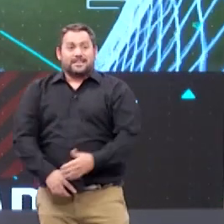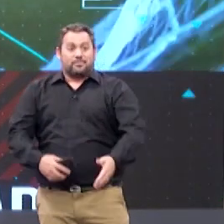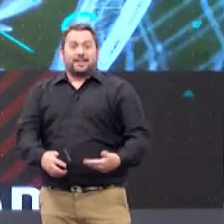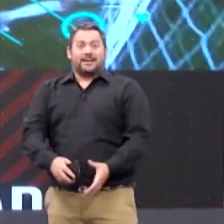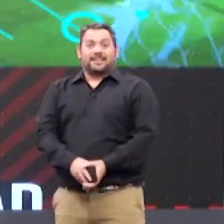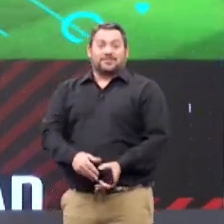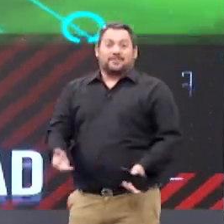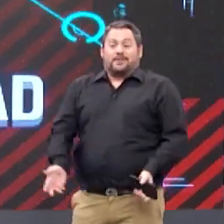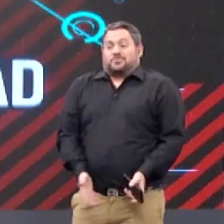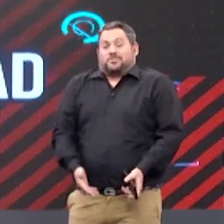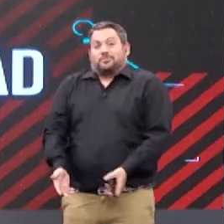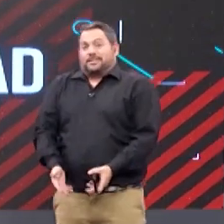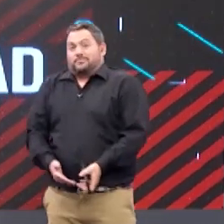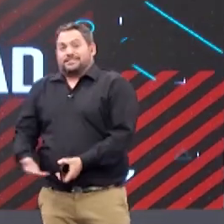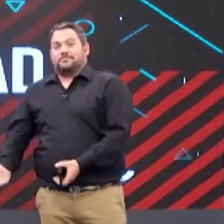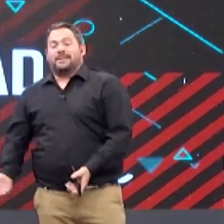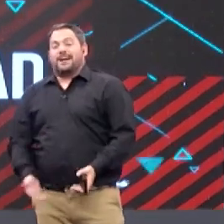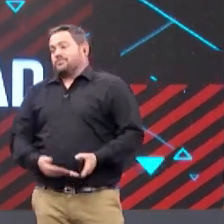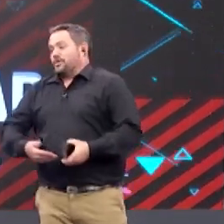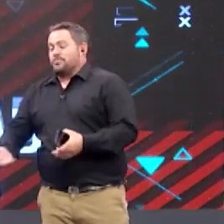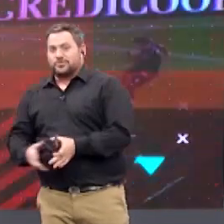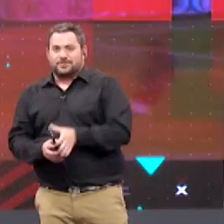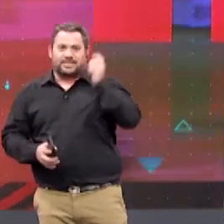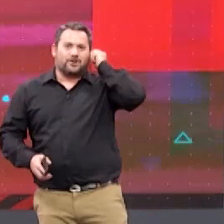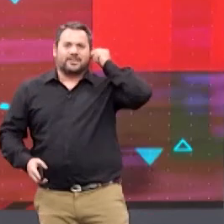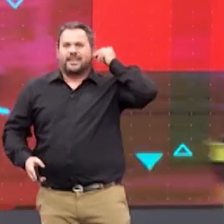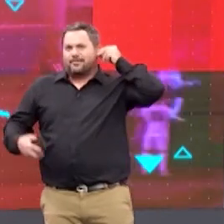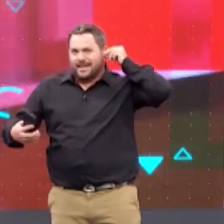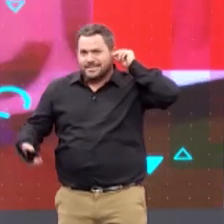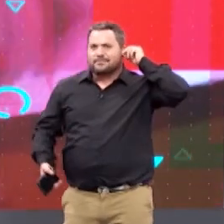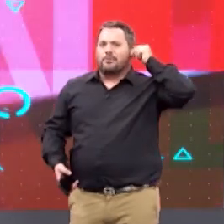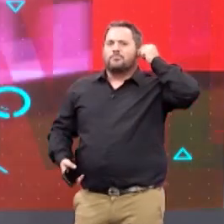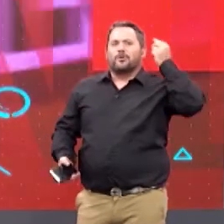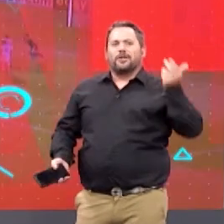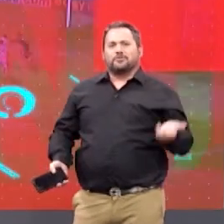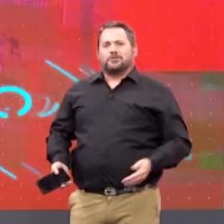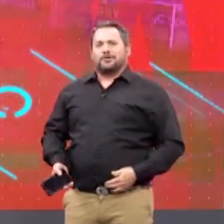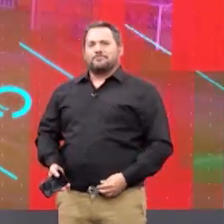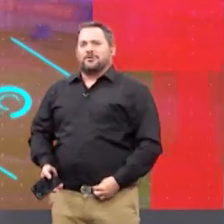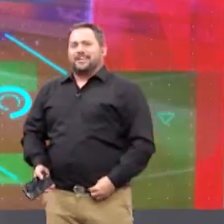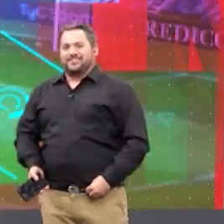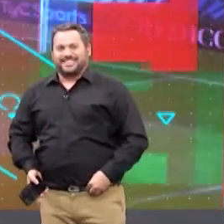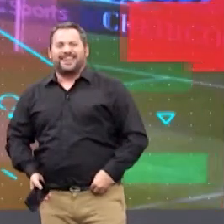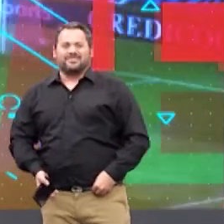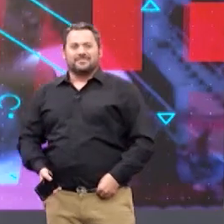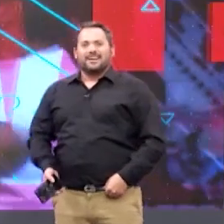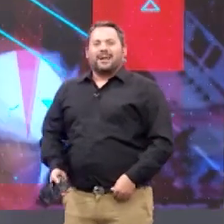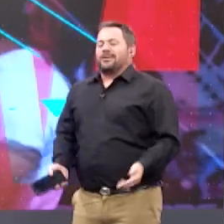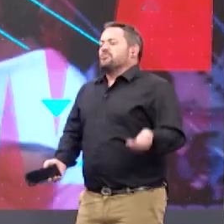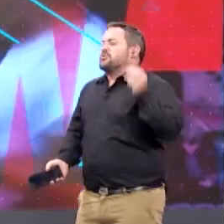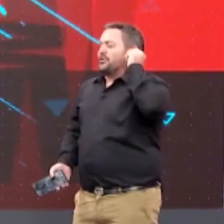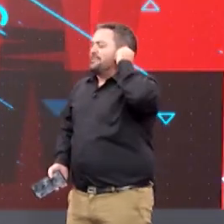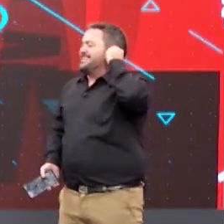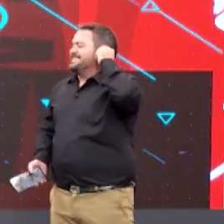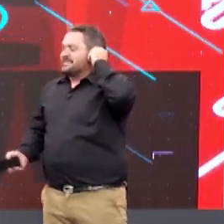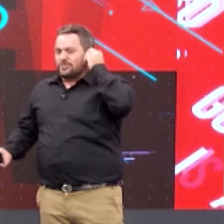dos, de por qué la relación. Sí. Y bueno, somos tipos que tenemos casi la misma edad, que hemos jugado un montón de veces en contra. Y además, vamos al mismo colegio, nuestros hijos van al mismo colegio. O sea, algo